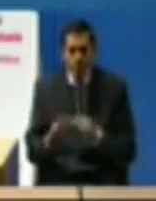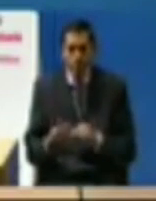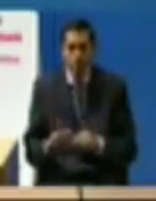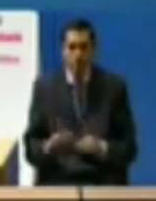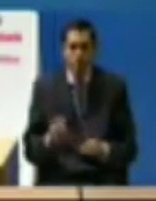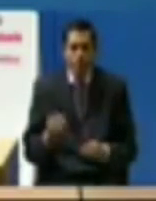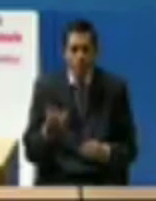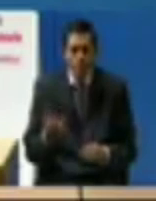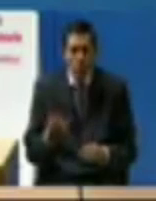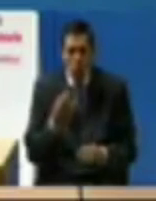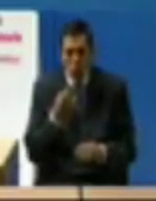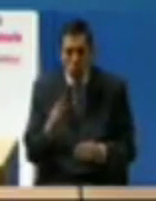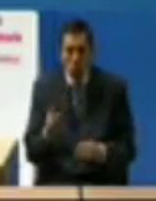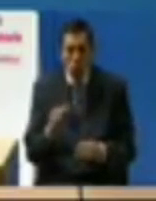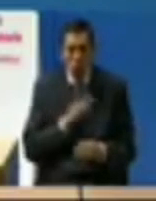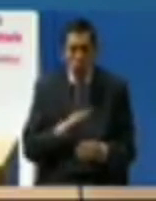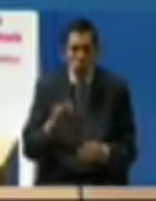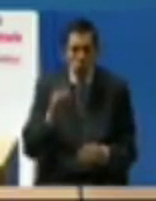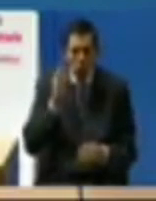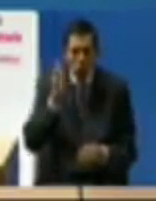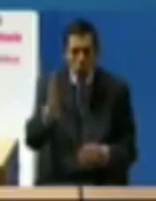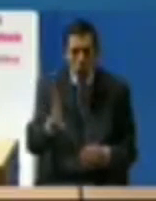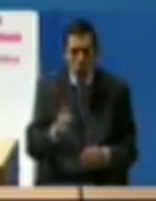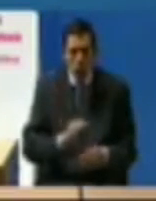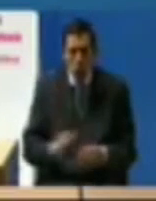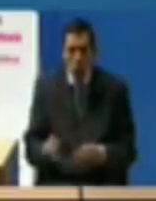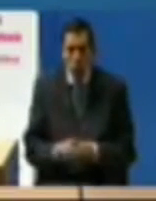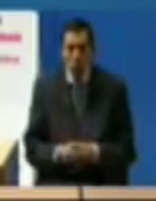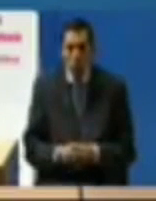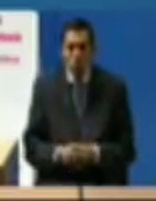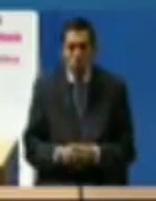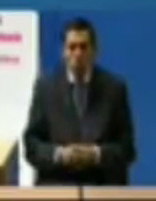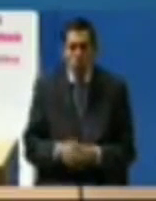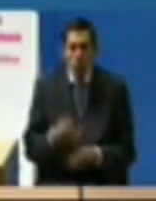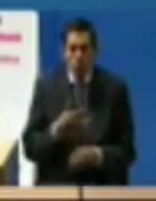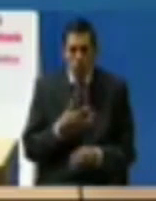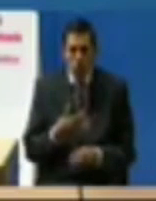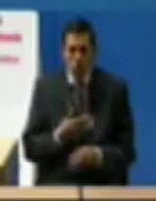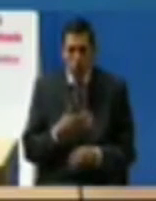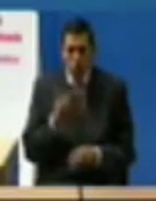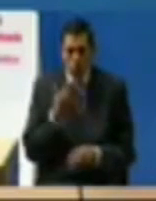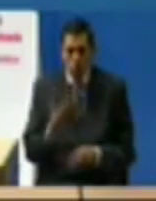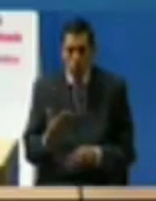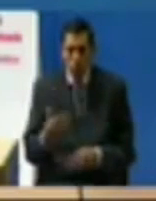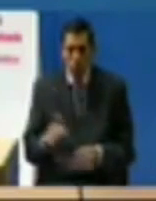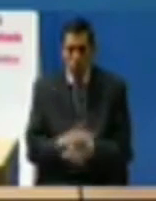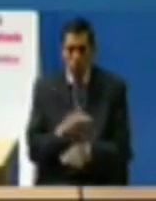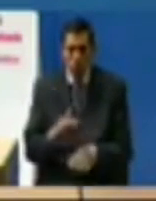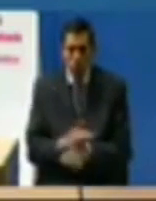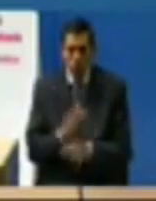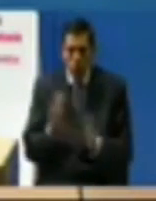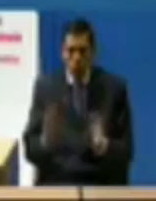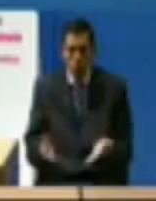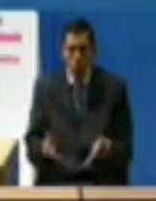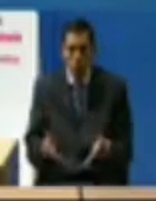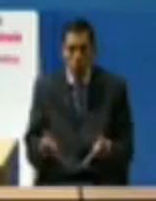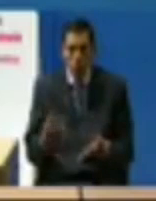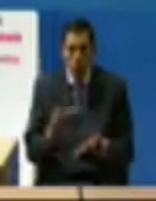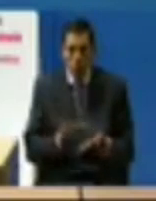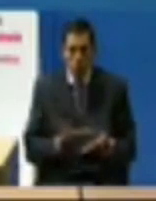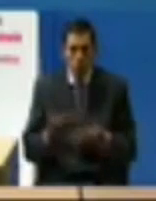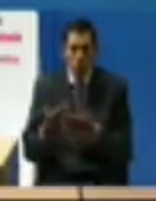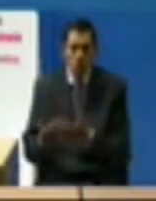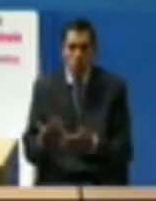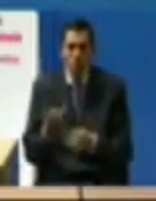estas prácticas para que haya verdaderos cambios. Ahora bien, ya contamos con esta información sistematizada,